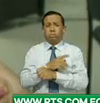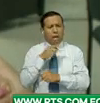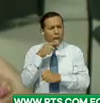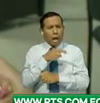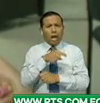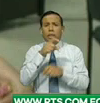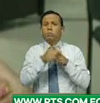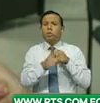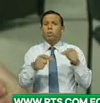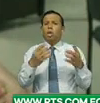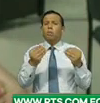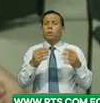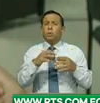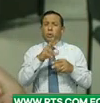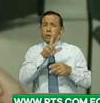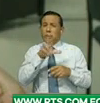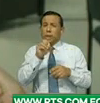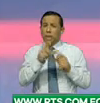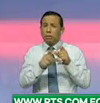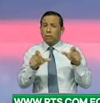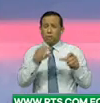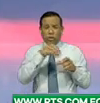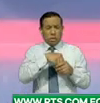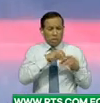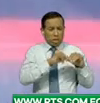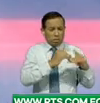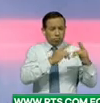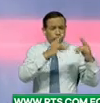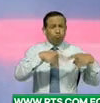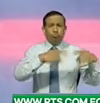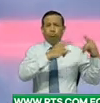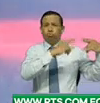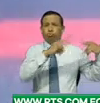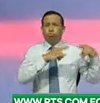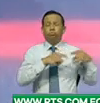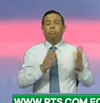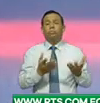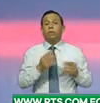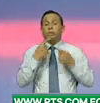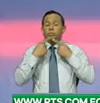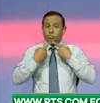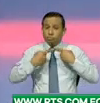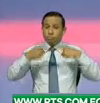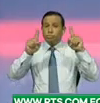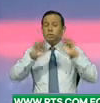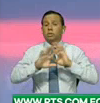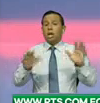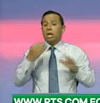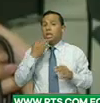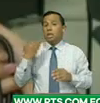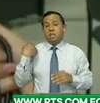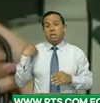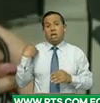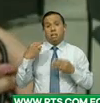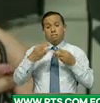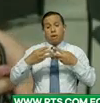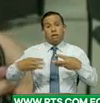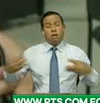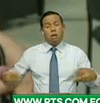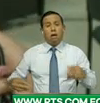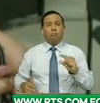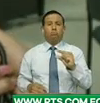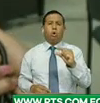tenemos aproximadamente 30 personas en las carpas. Es por ello que emitieron esta declaratoria, pues tienen insumos para pocos días. Entre otros son las